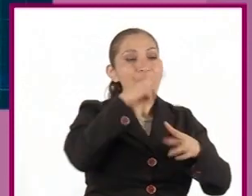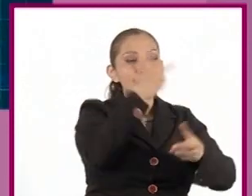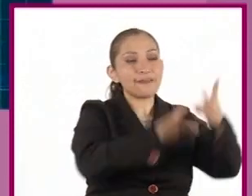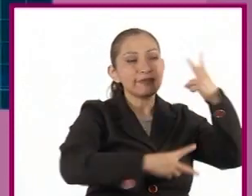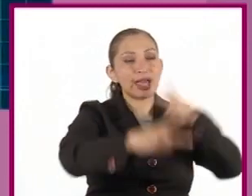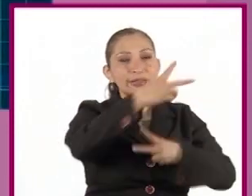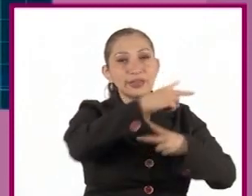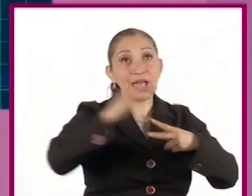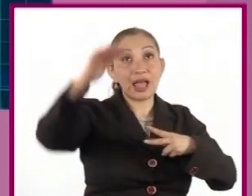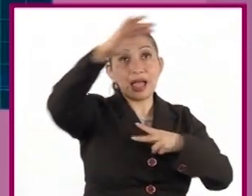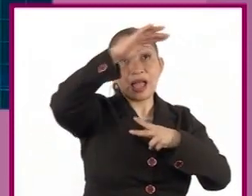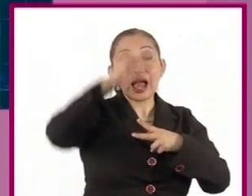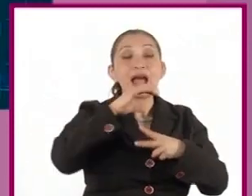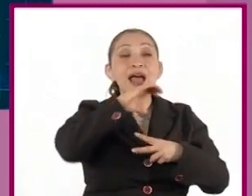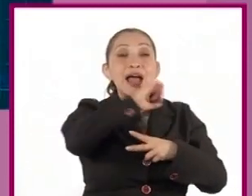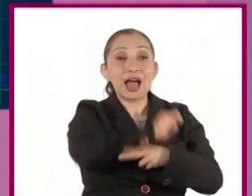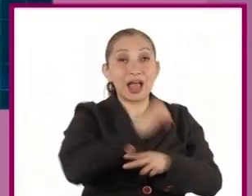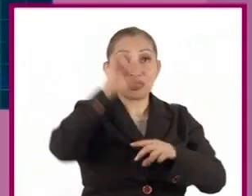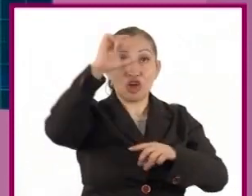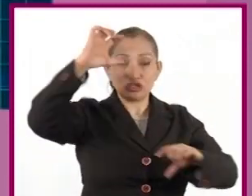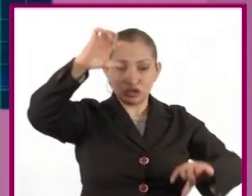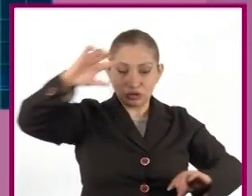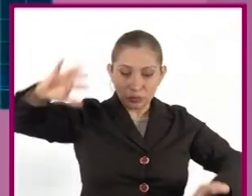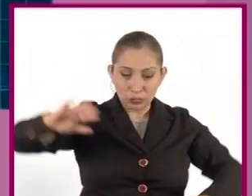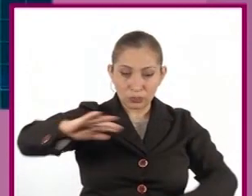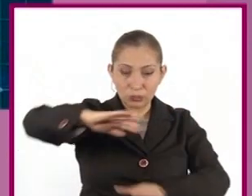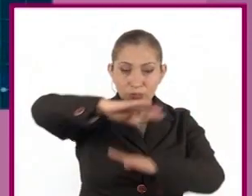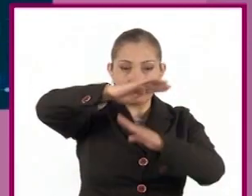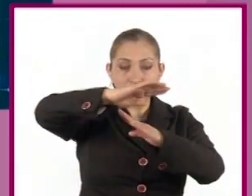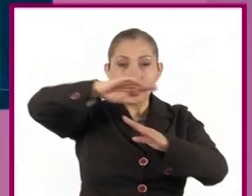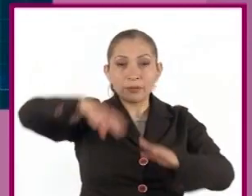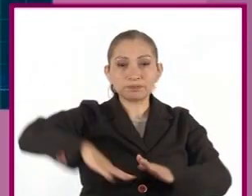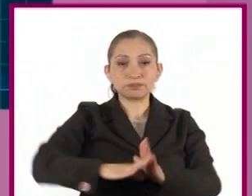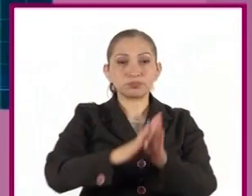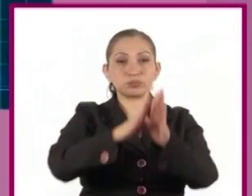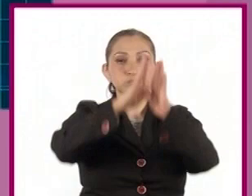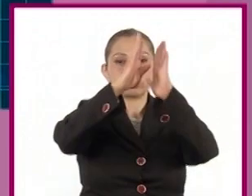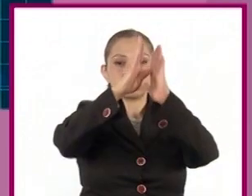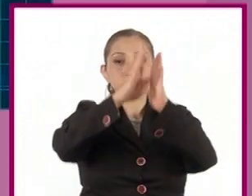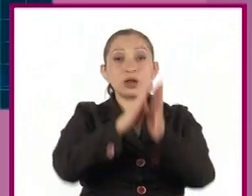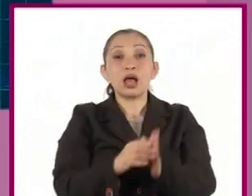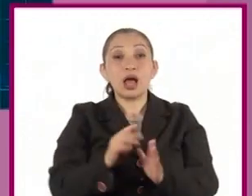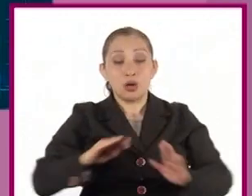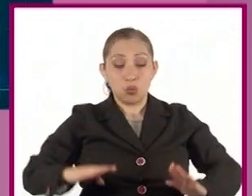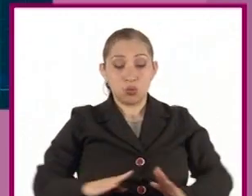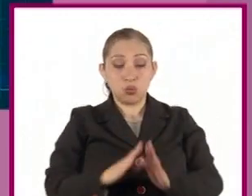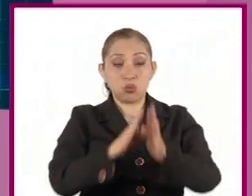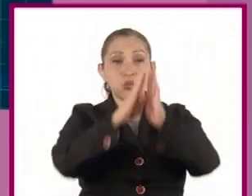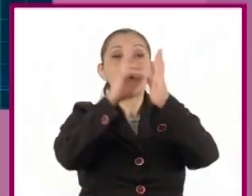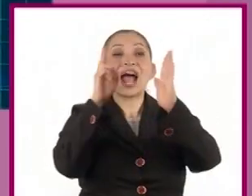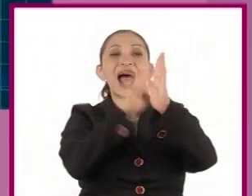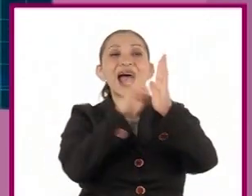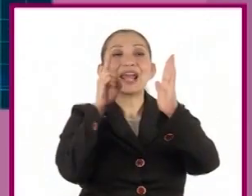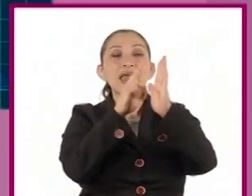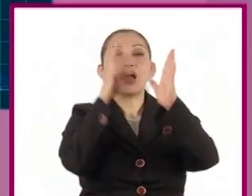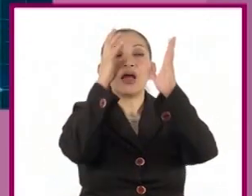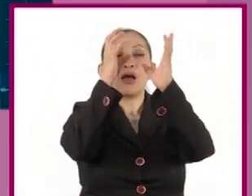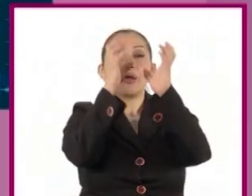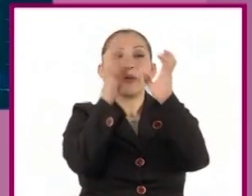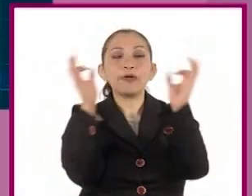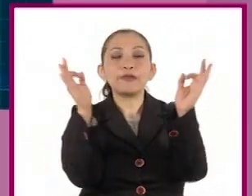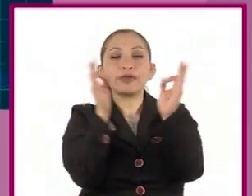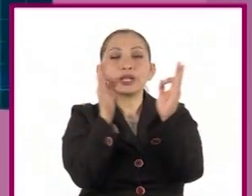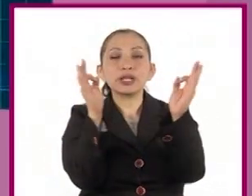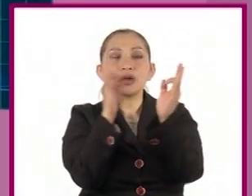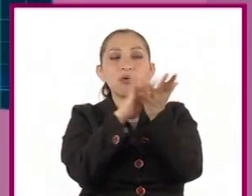de las zonas altas subtropicales de ambos hemisferios y se elevan verticalmente. Al subir, este aire se enfría por